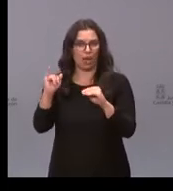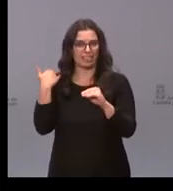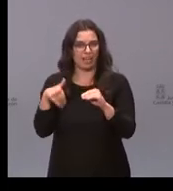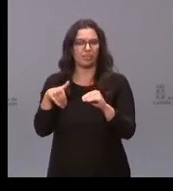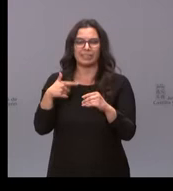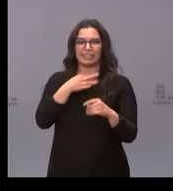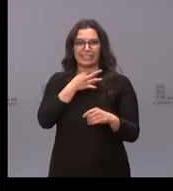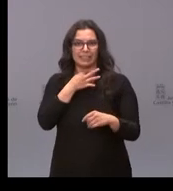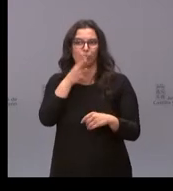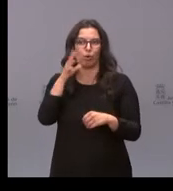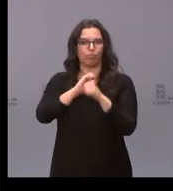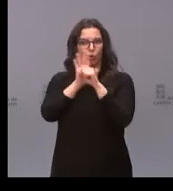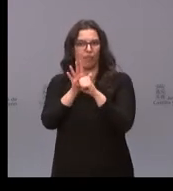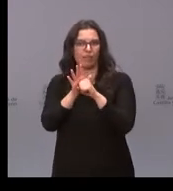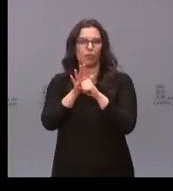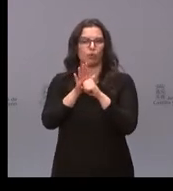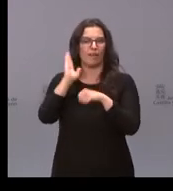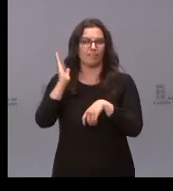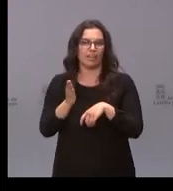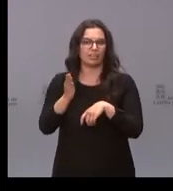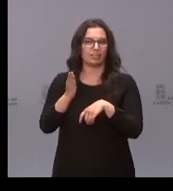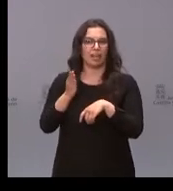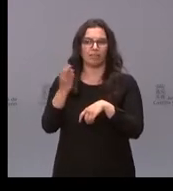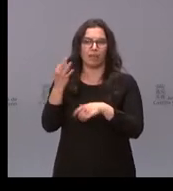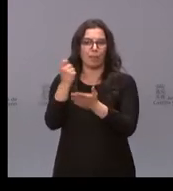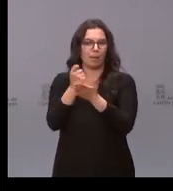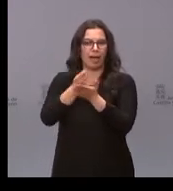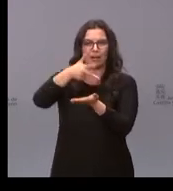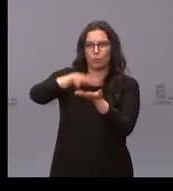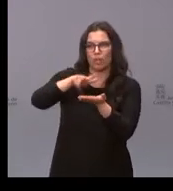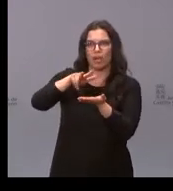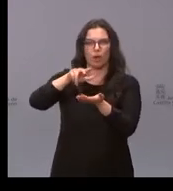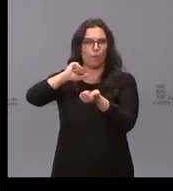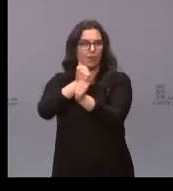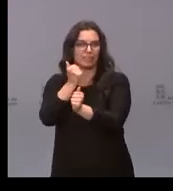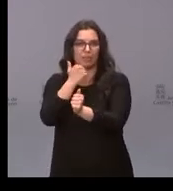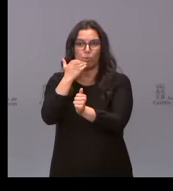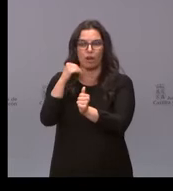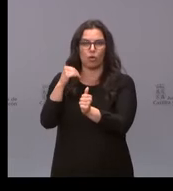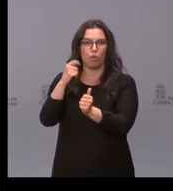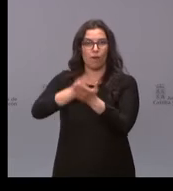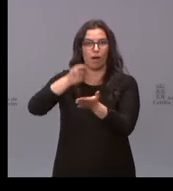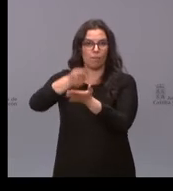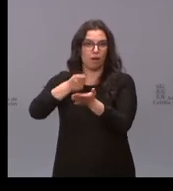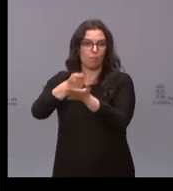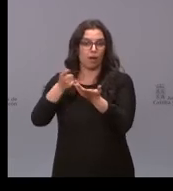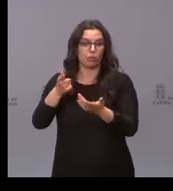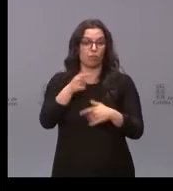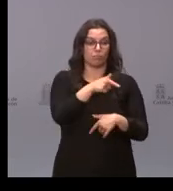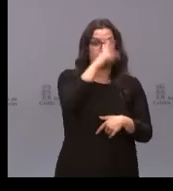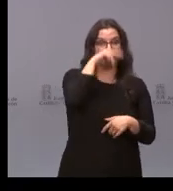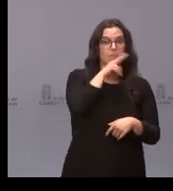consecuencia de la pandemia y que tiene que hacer frente a un préstamo a una hipoteca que tiene solicitada esta donación para que este hijo pueda